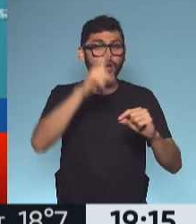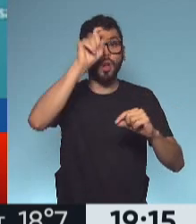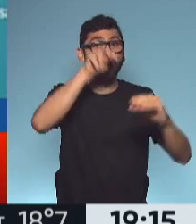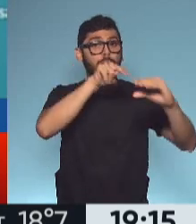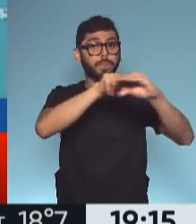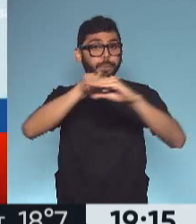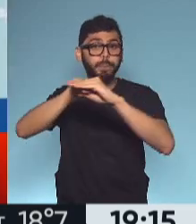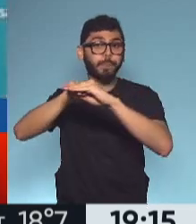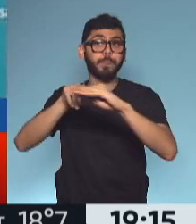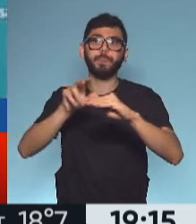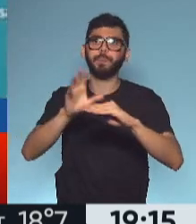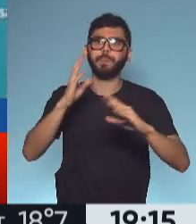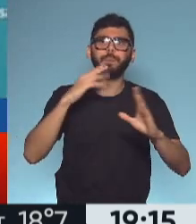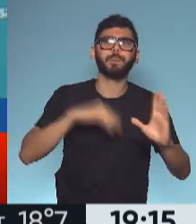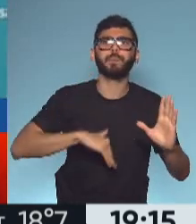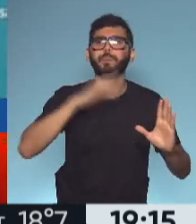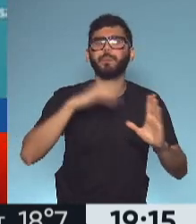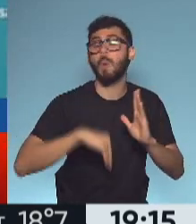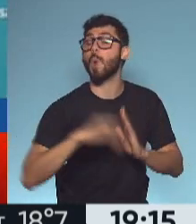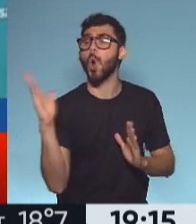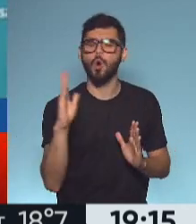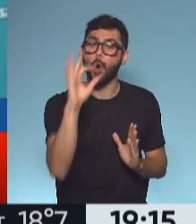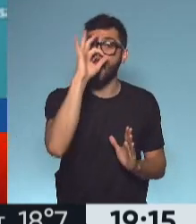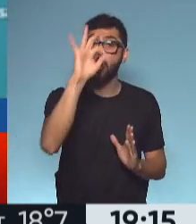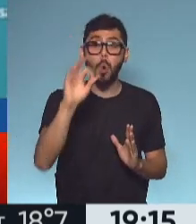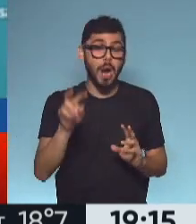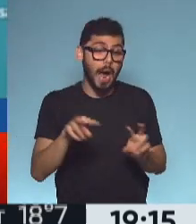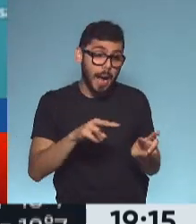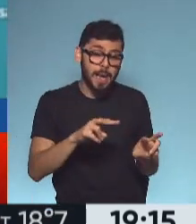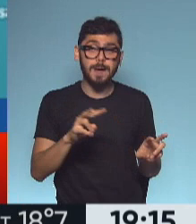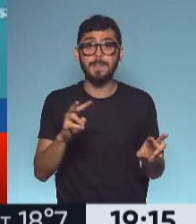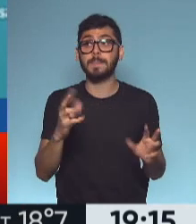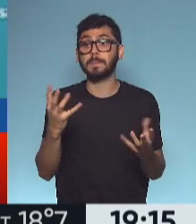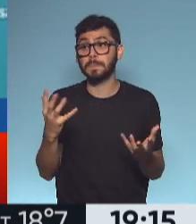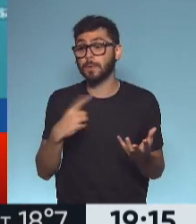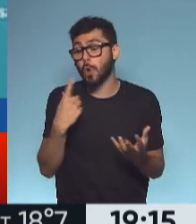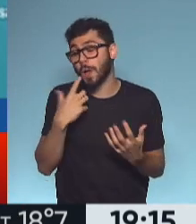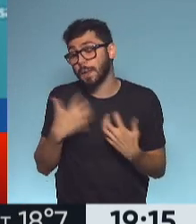no van a saturar nunca. Entonces vamos a tener que pensar en nuevas medidas,